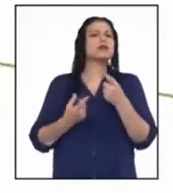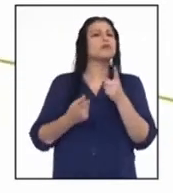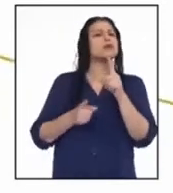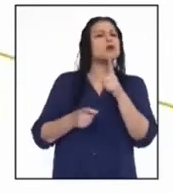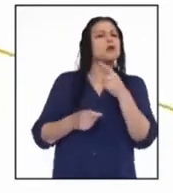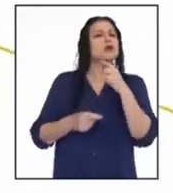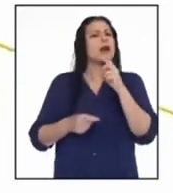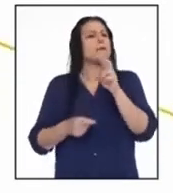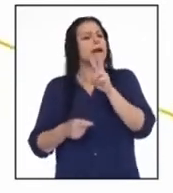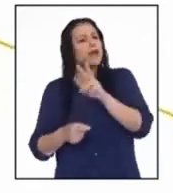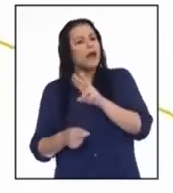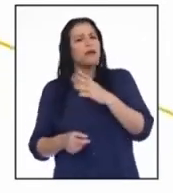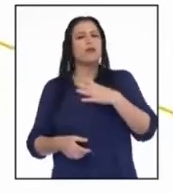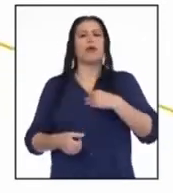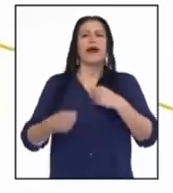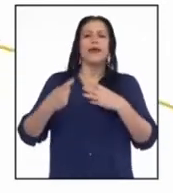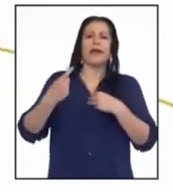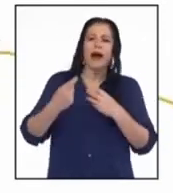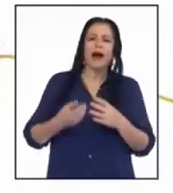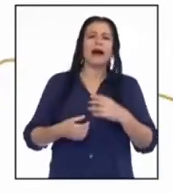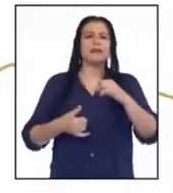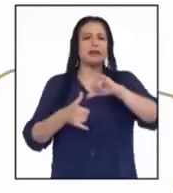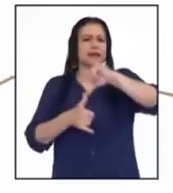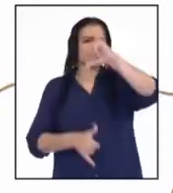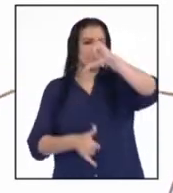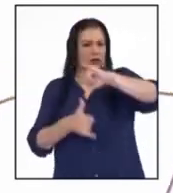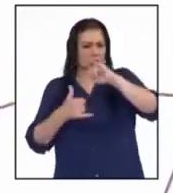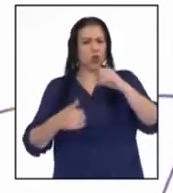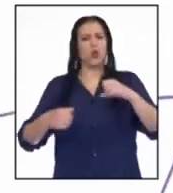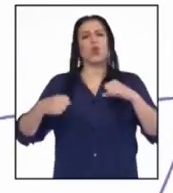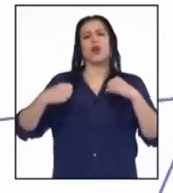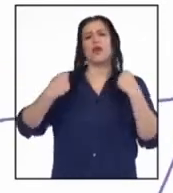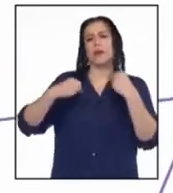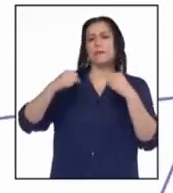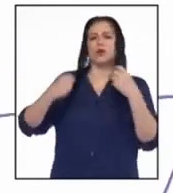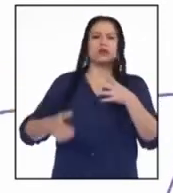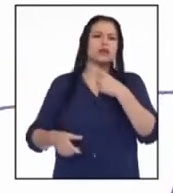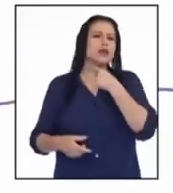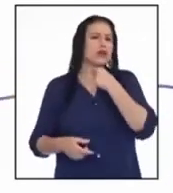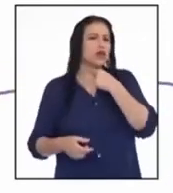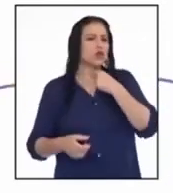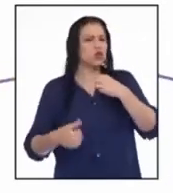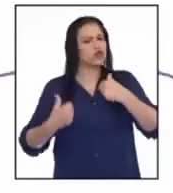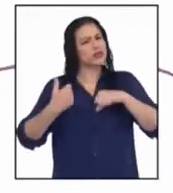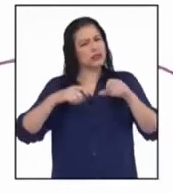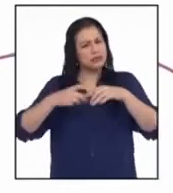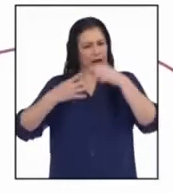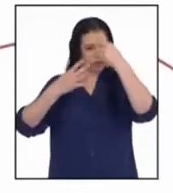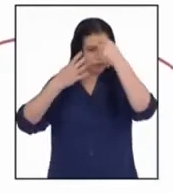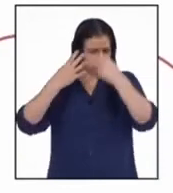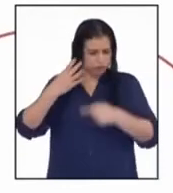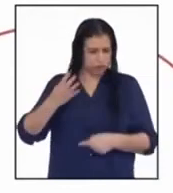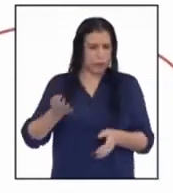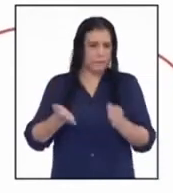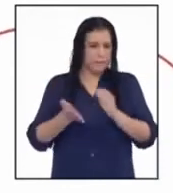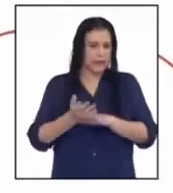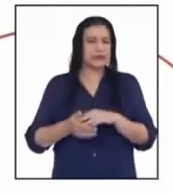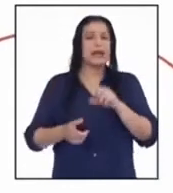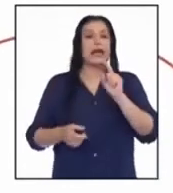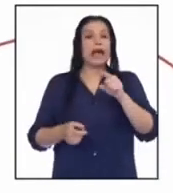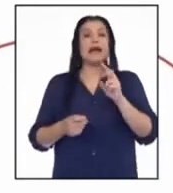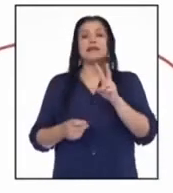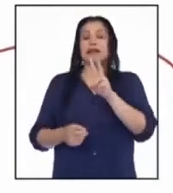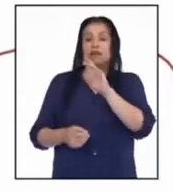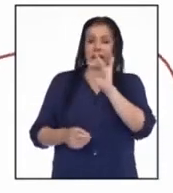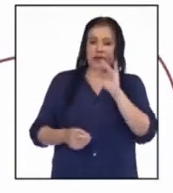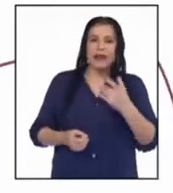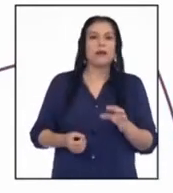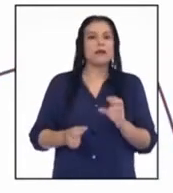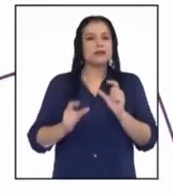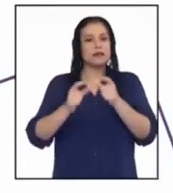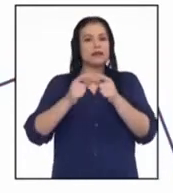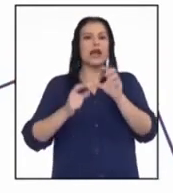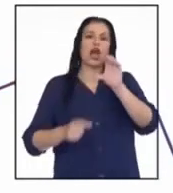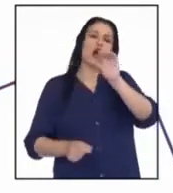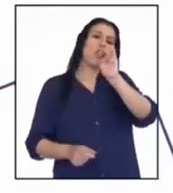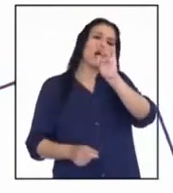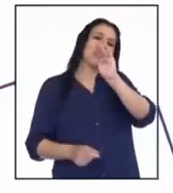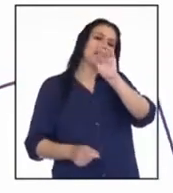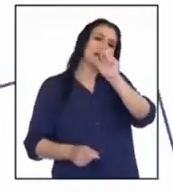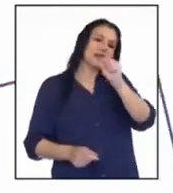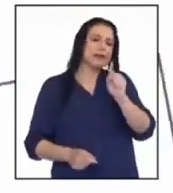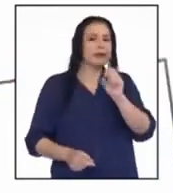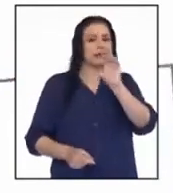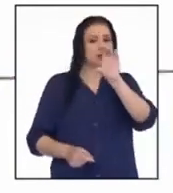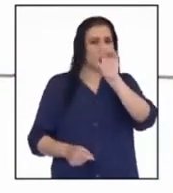tienen variables como edad, estatura, deporte favorito, actividad física, etc. Estas variables se clasifican en cualitativas